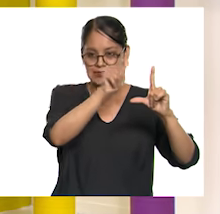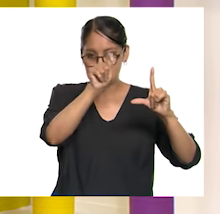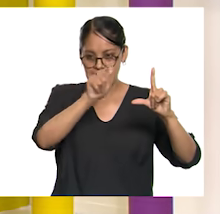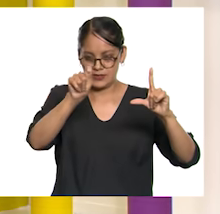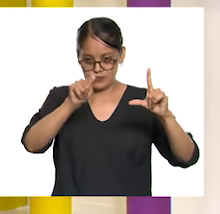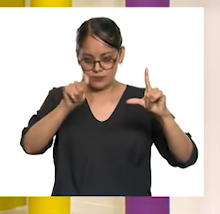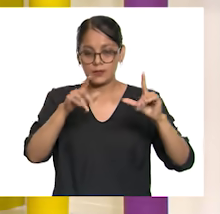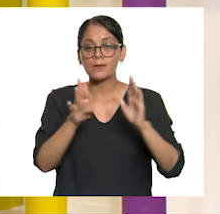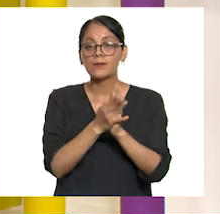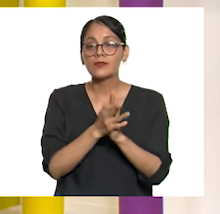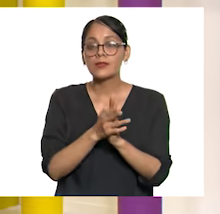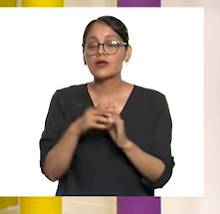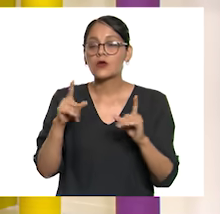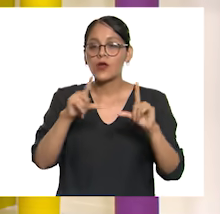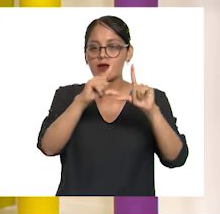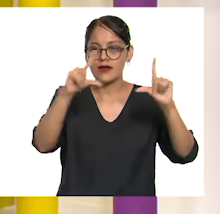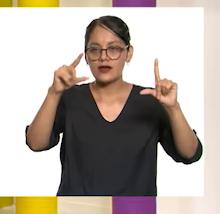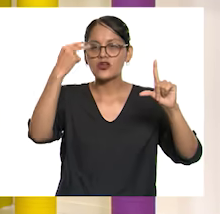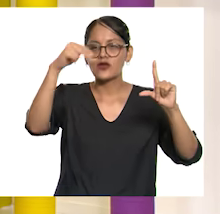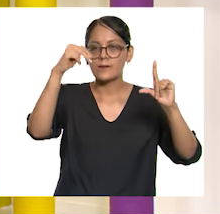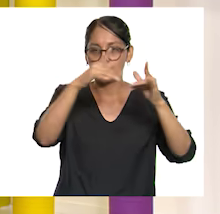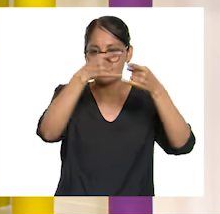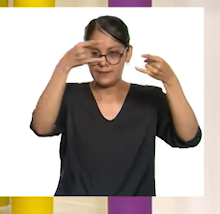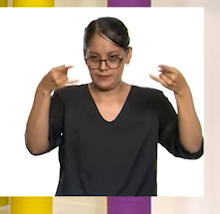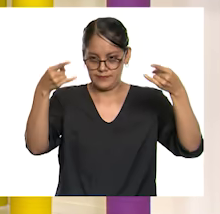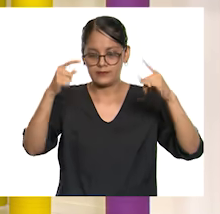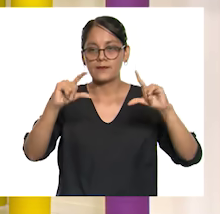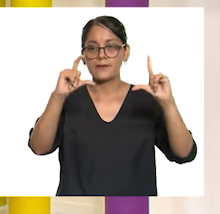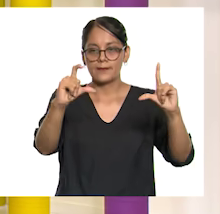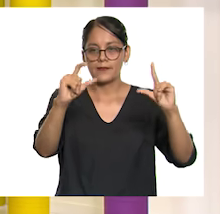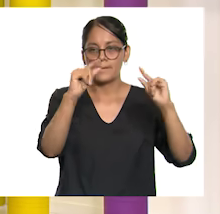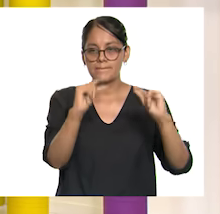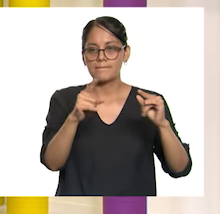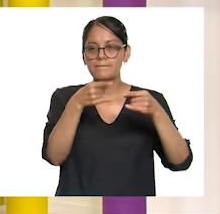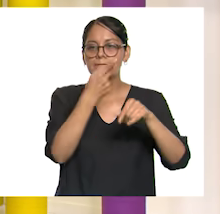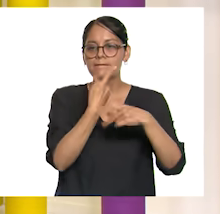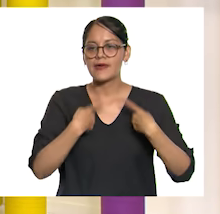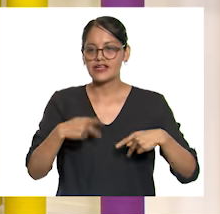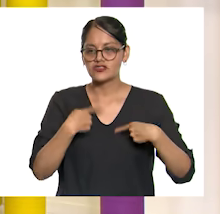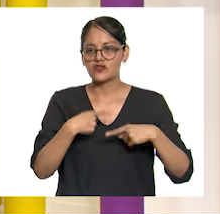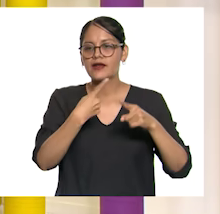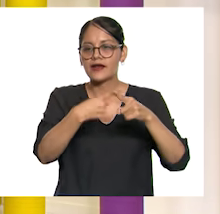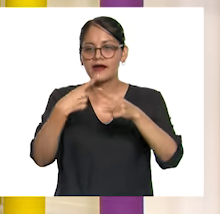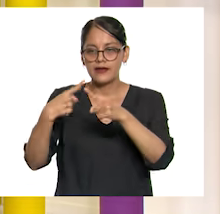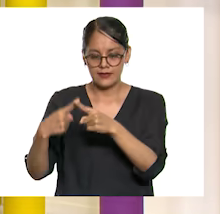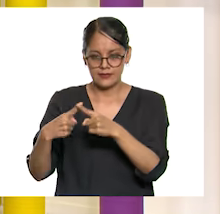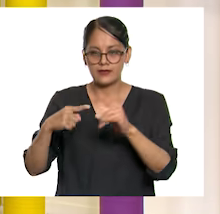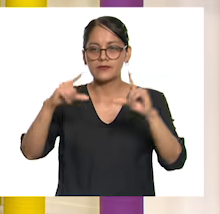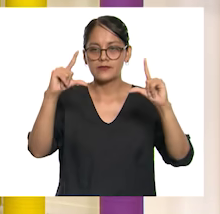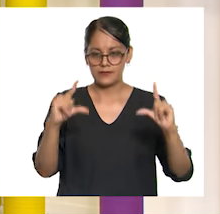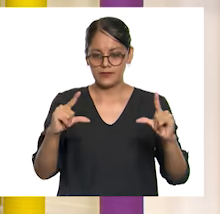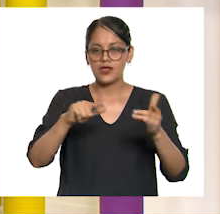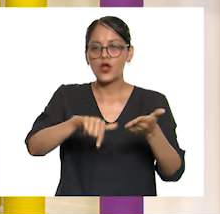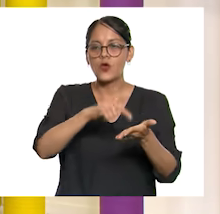que poner el cuento, los personajes, los escenarios,